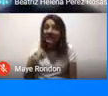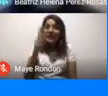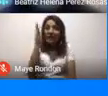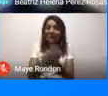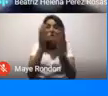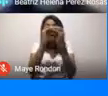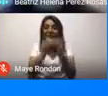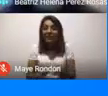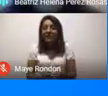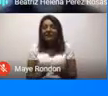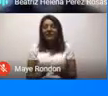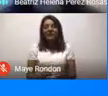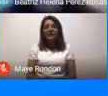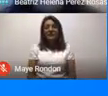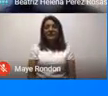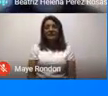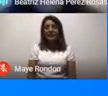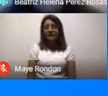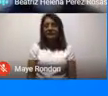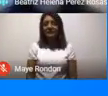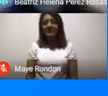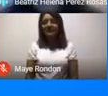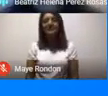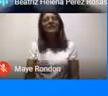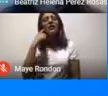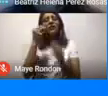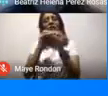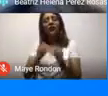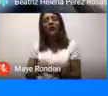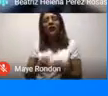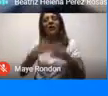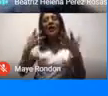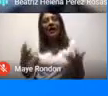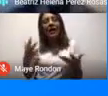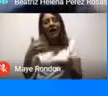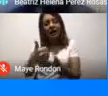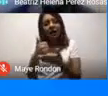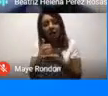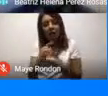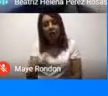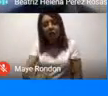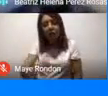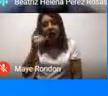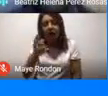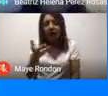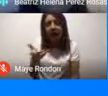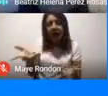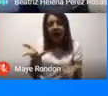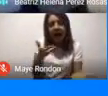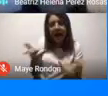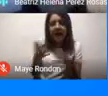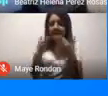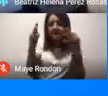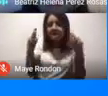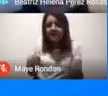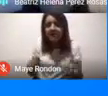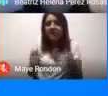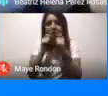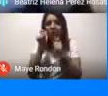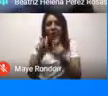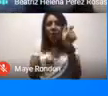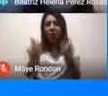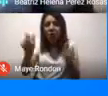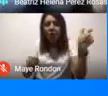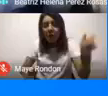y esas posibilidades de viaje pueden hacer que haya un intercambio real de relaciones humanas,